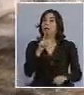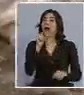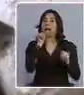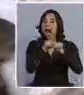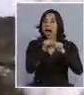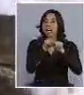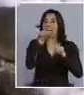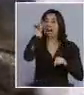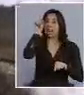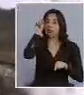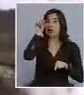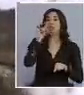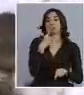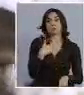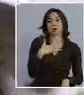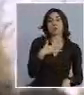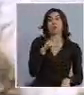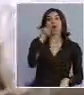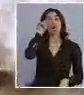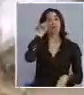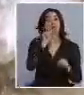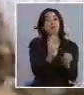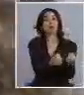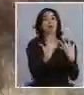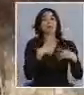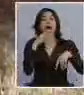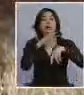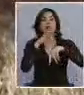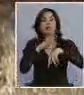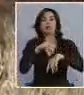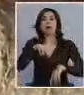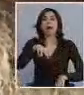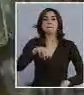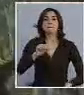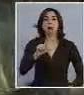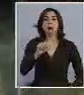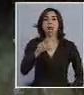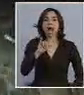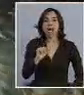roedores pueden transmitirnos varias enfermedades como malaria, cólera